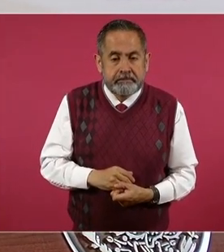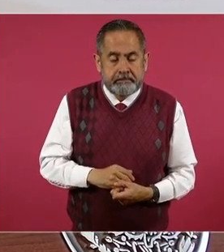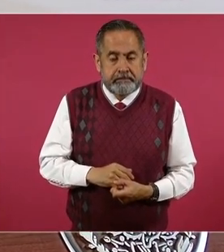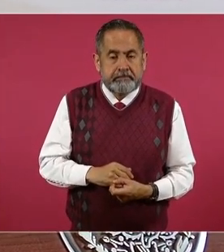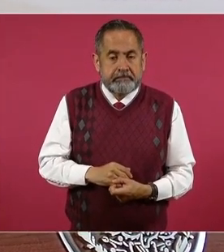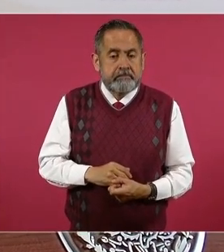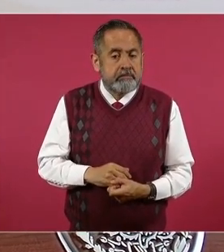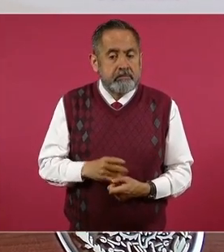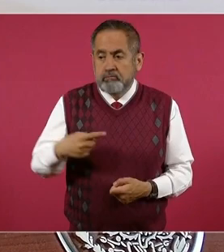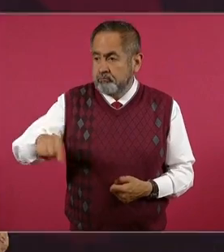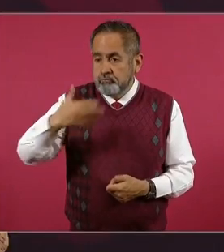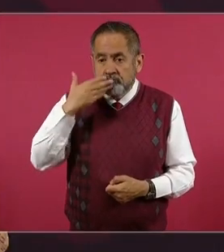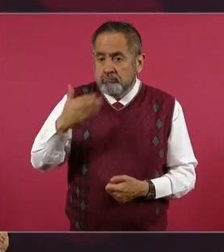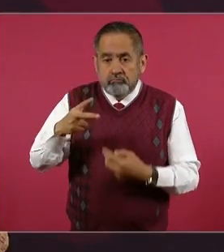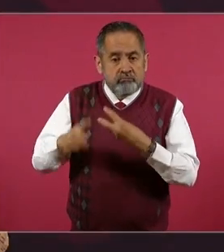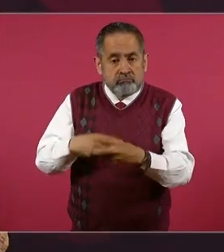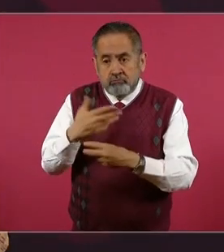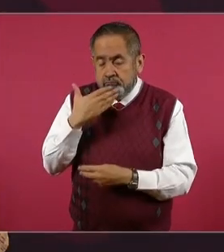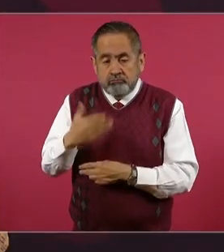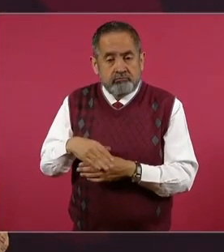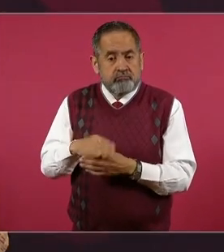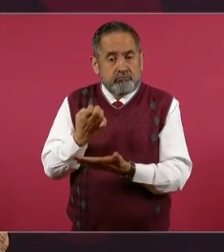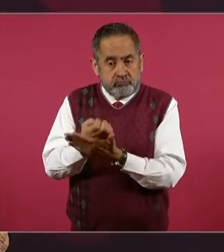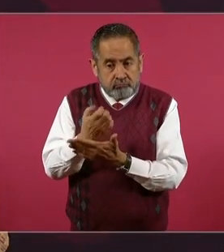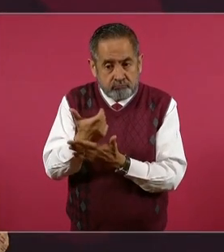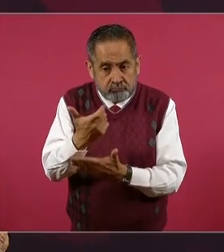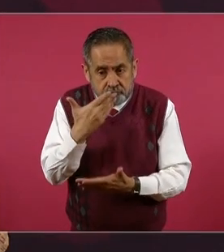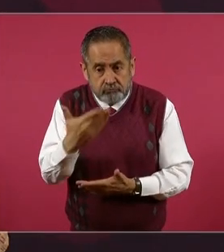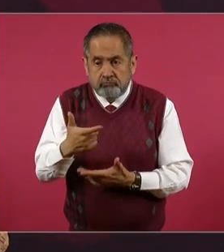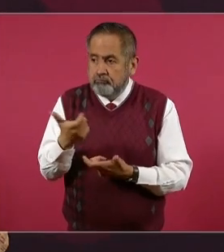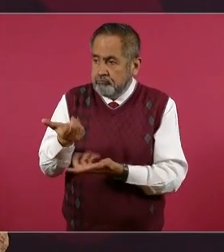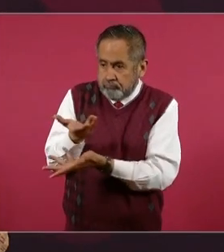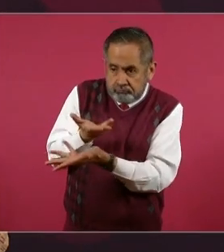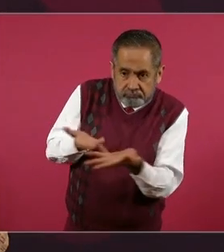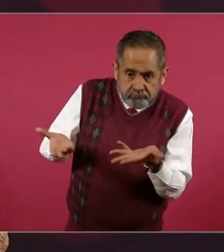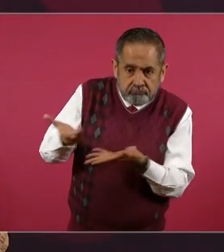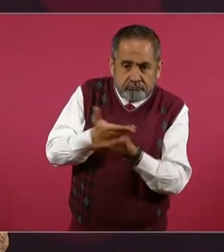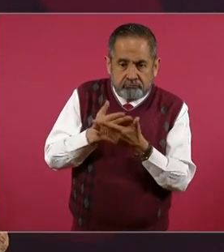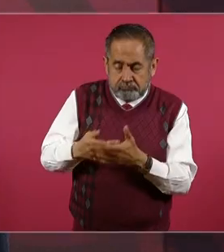está yendo también bien en lo económico, se reparte